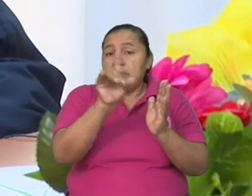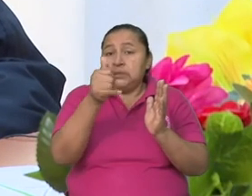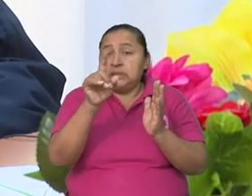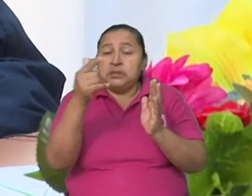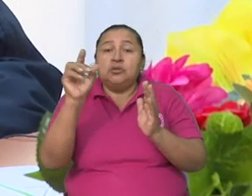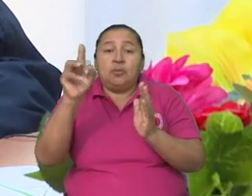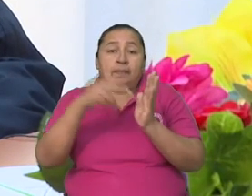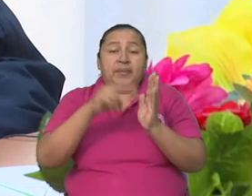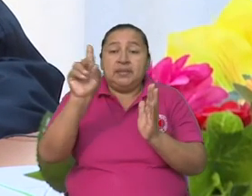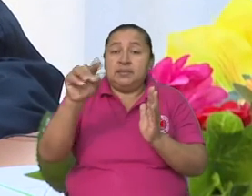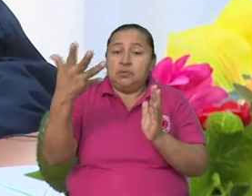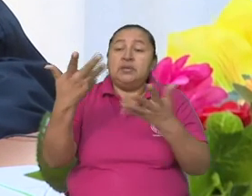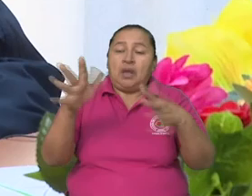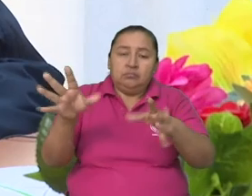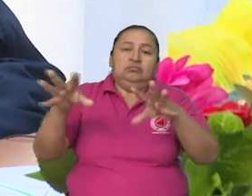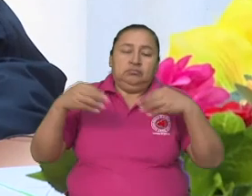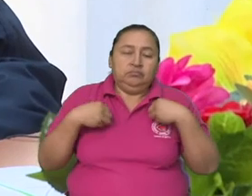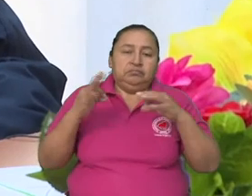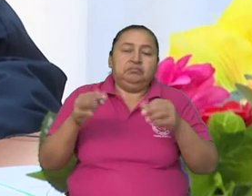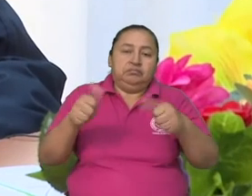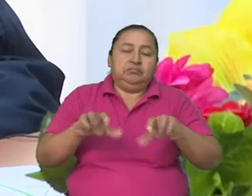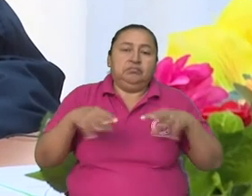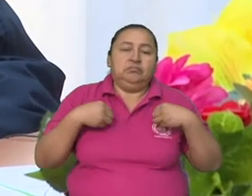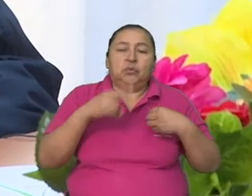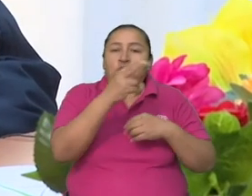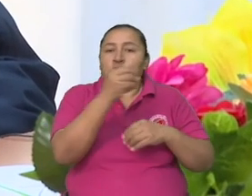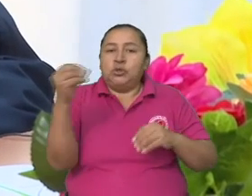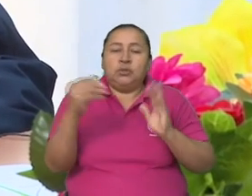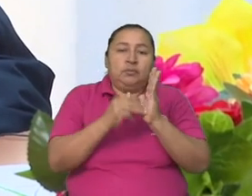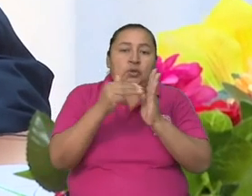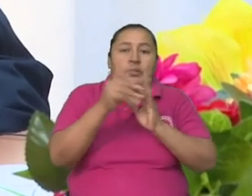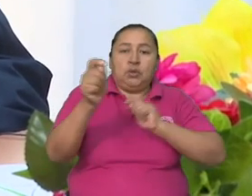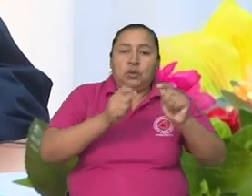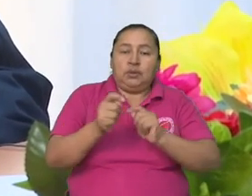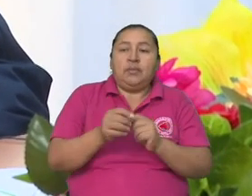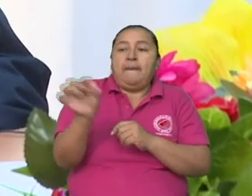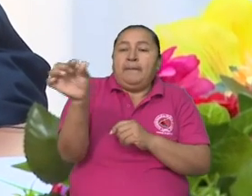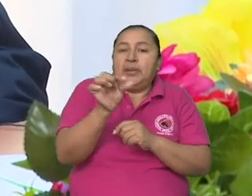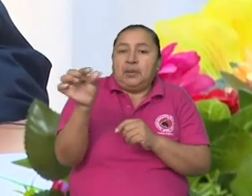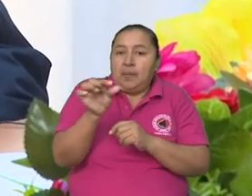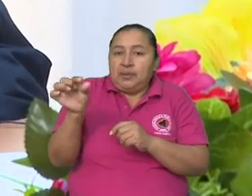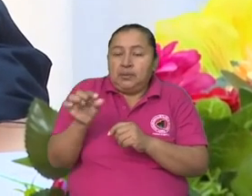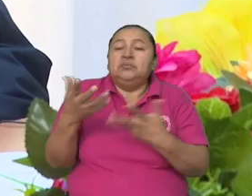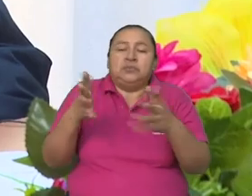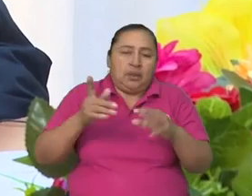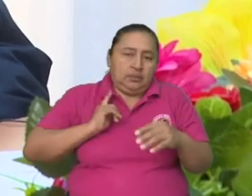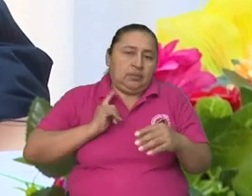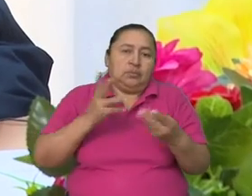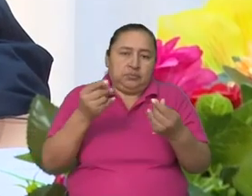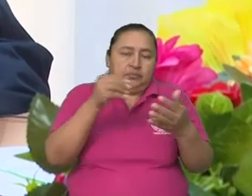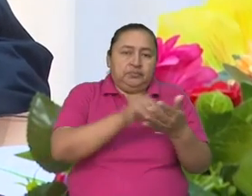200 millones de dólares. ¿En línea de crédito? Sí, en línea de crédito, ya tenemos los recursos y ahorita